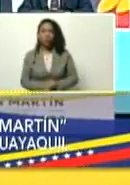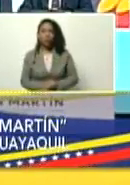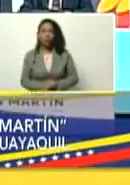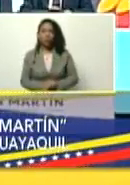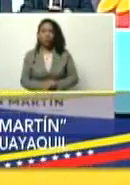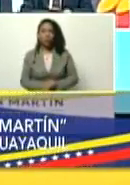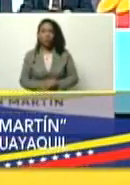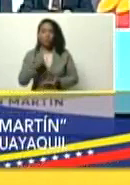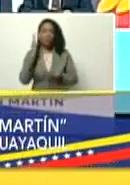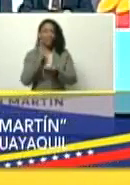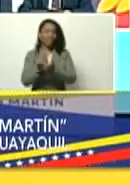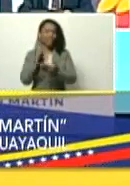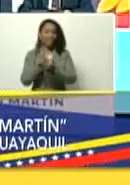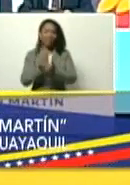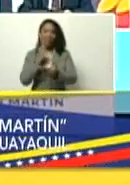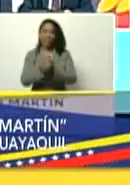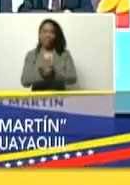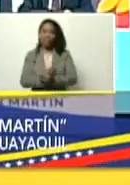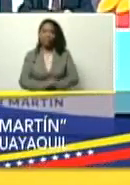Siempre